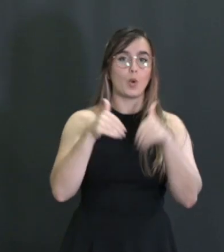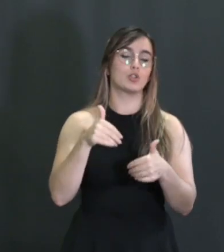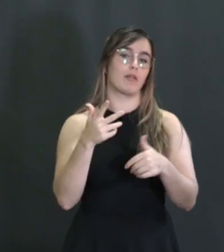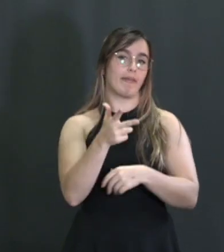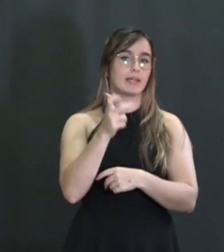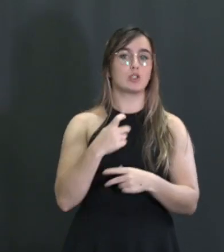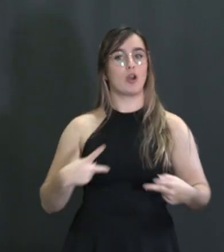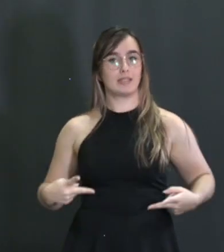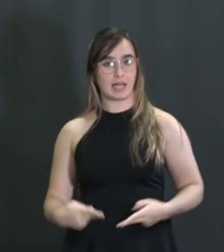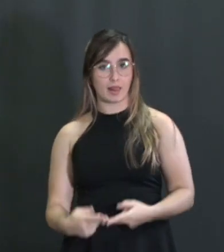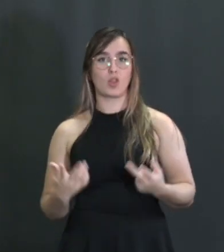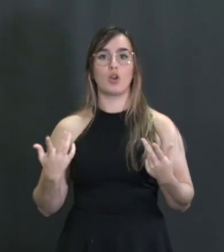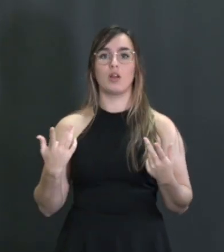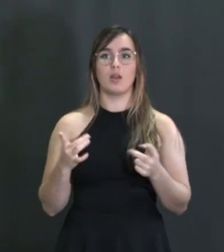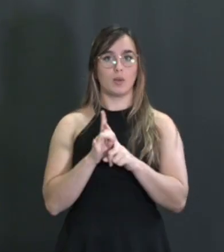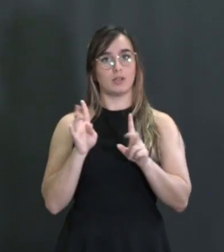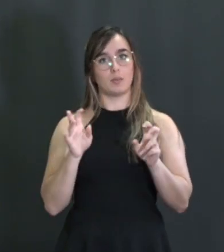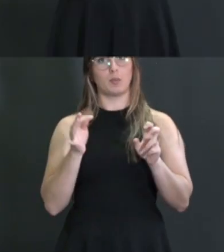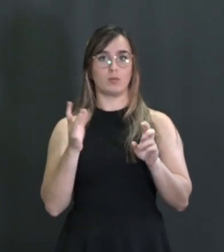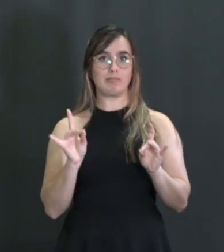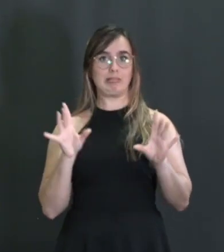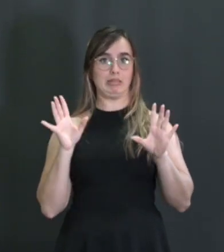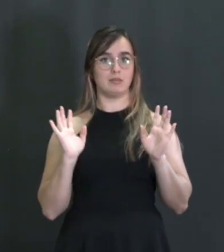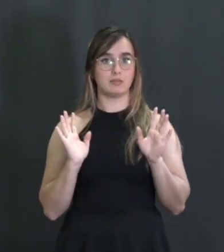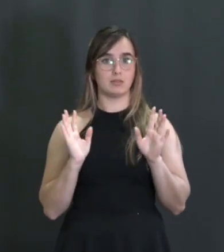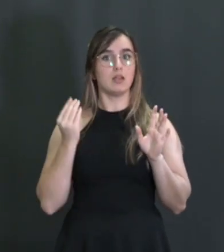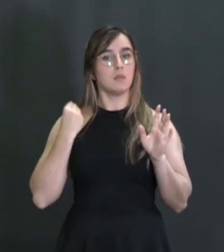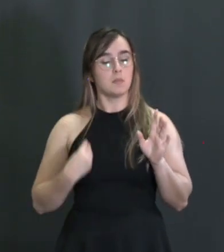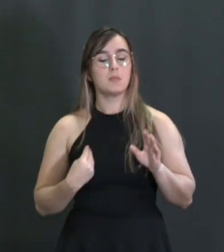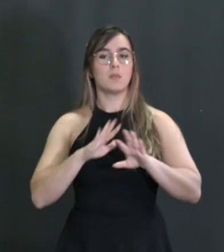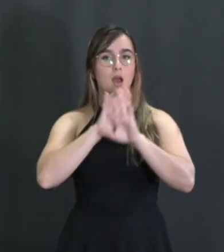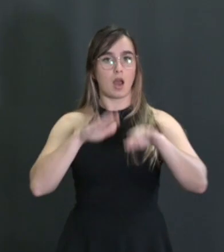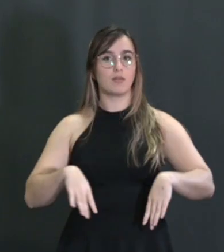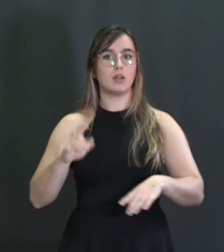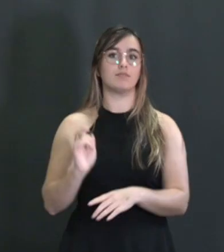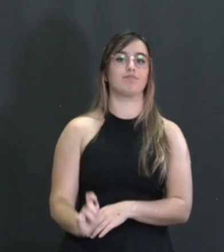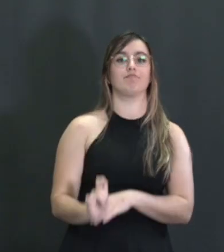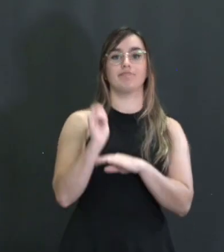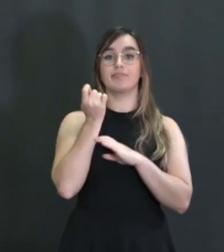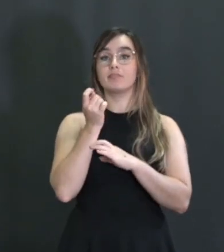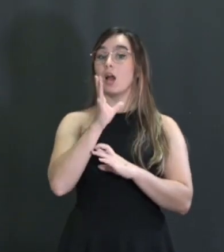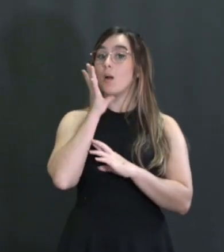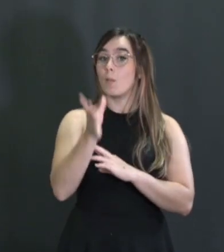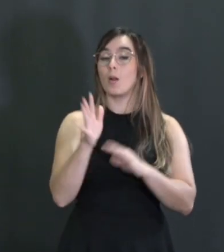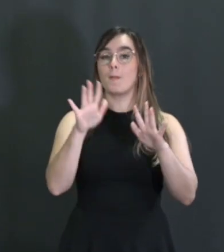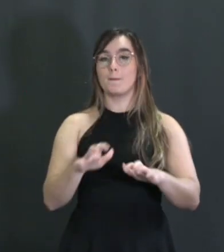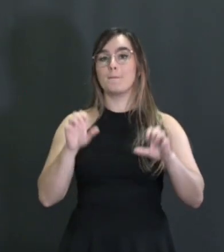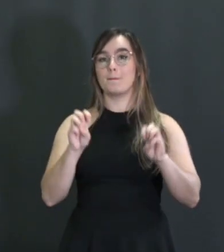esterilización, que son temas espinosos, han salido por un amplio consenso